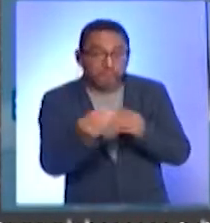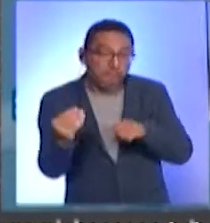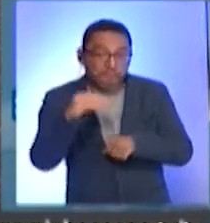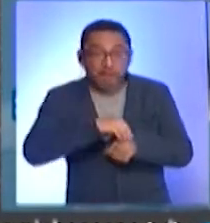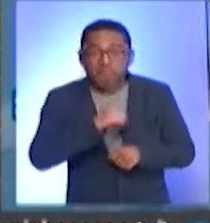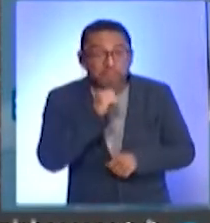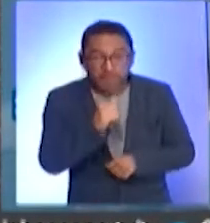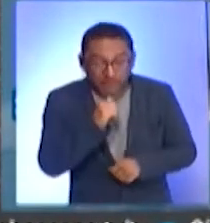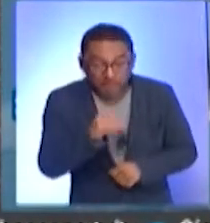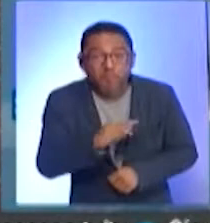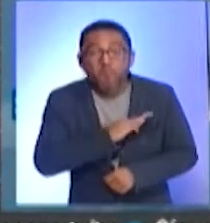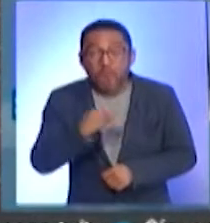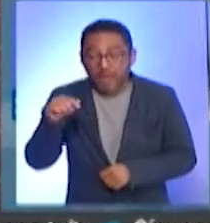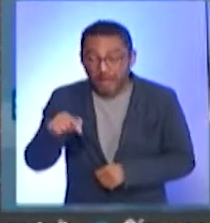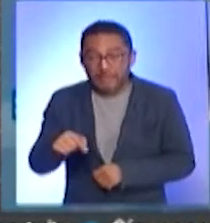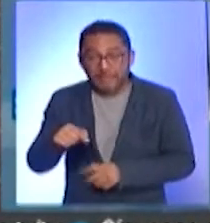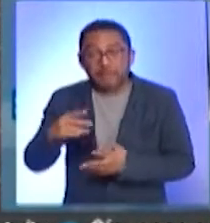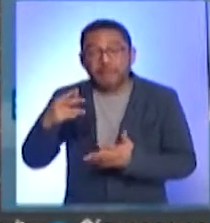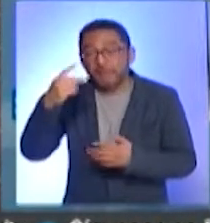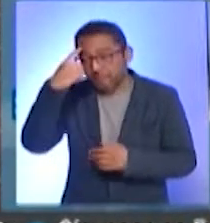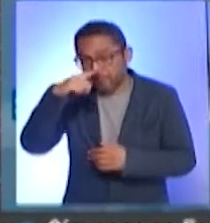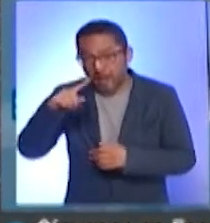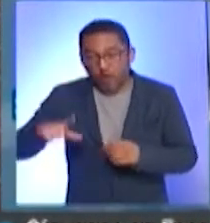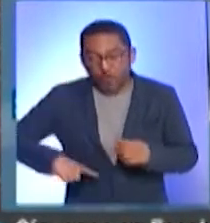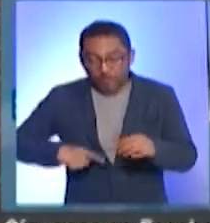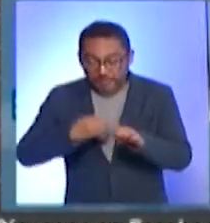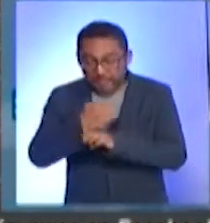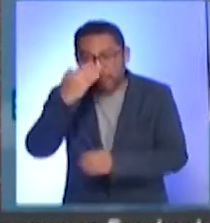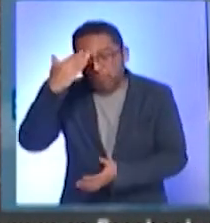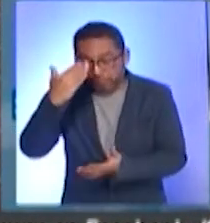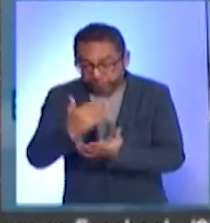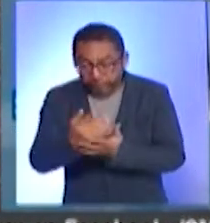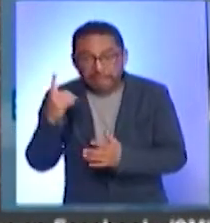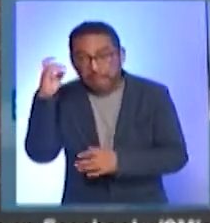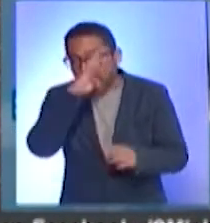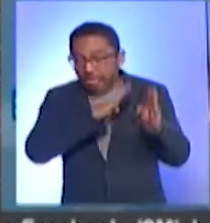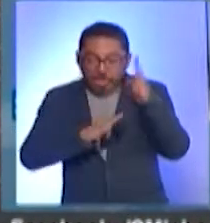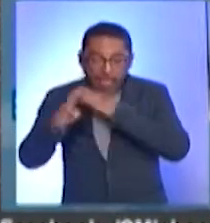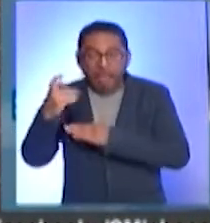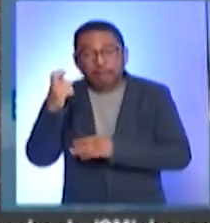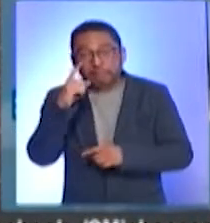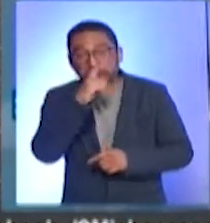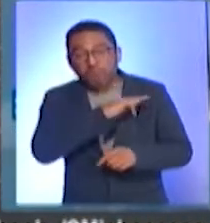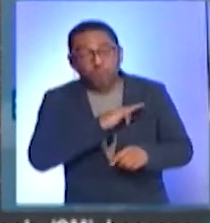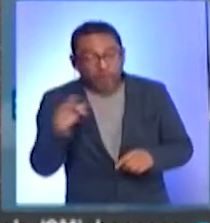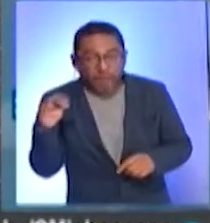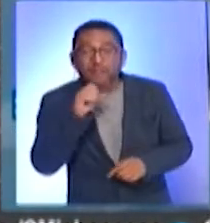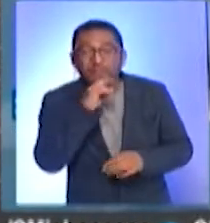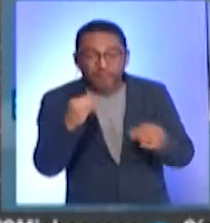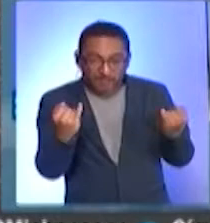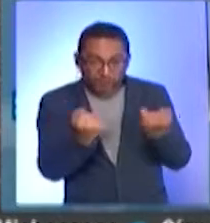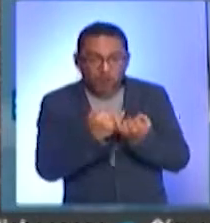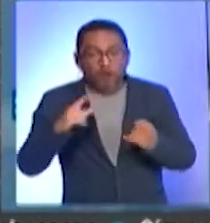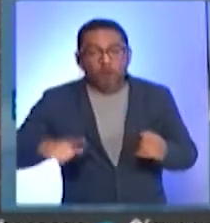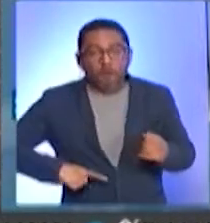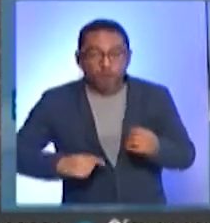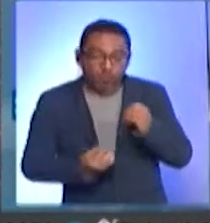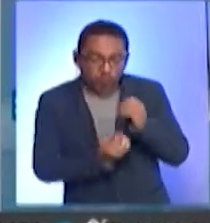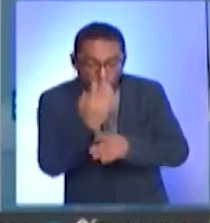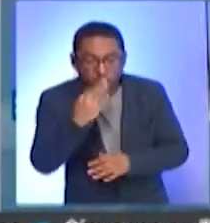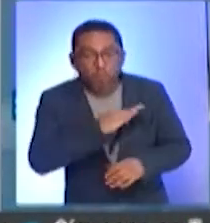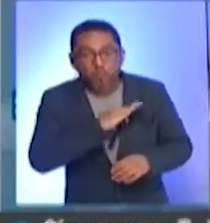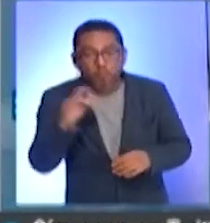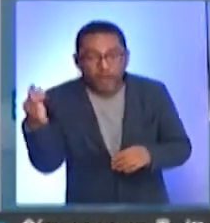prevé una crisis financiera para el cierre de la actual administración la cual podría afectar también la operación del gobierno entrante